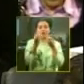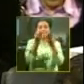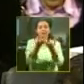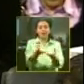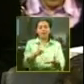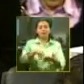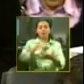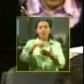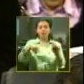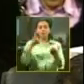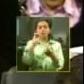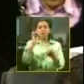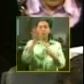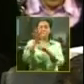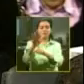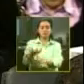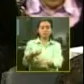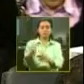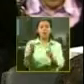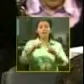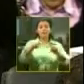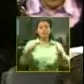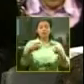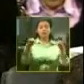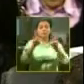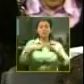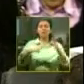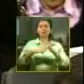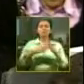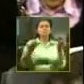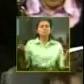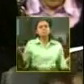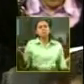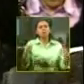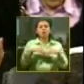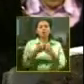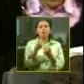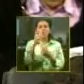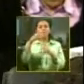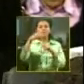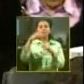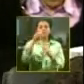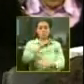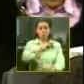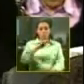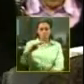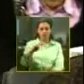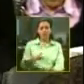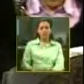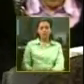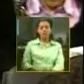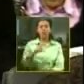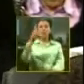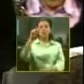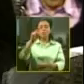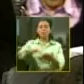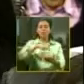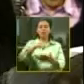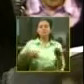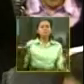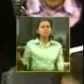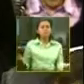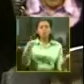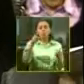o discriminación. Pero también la paz podría ser interpretado como ese principio moral, mientras la no violencia es más